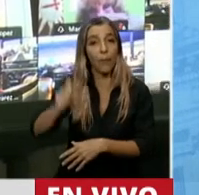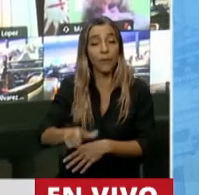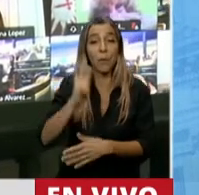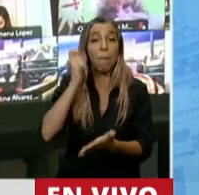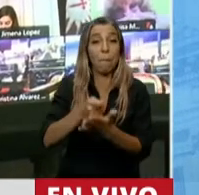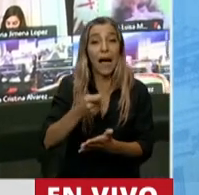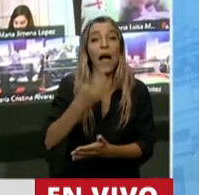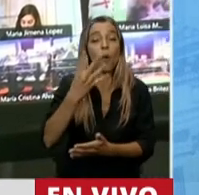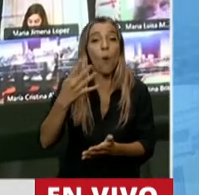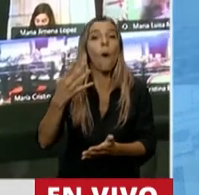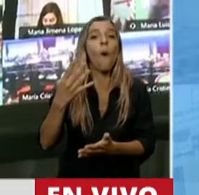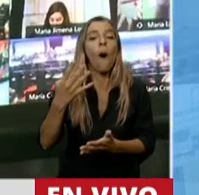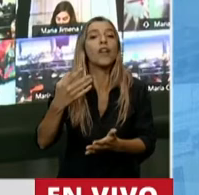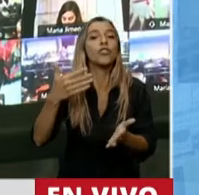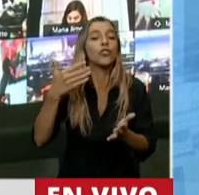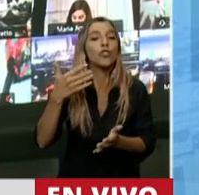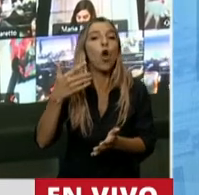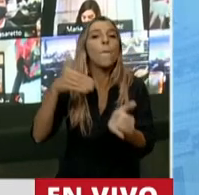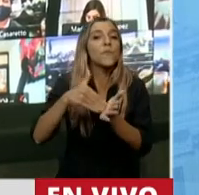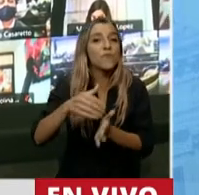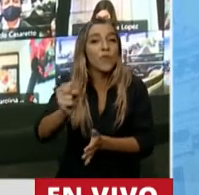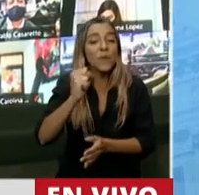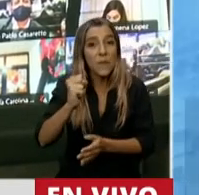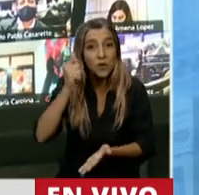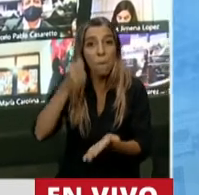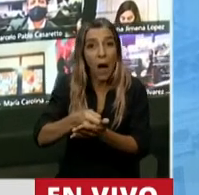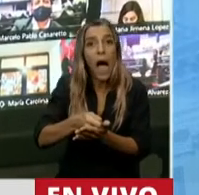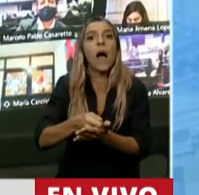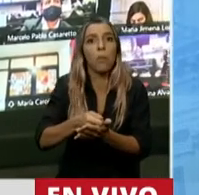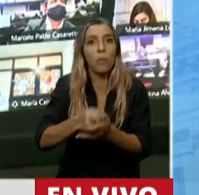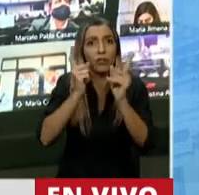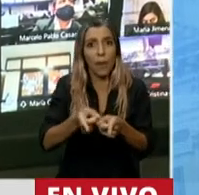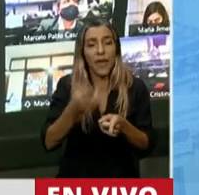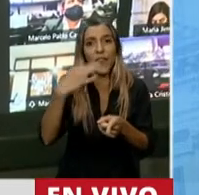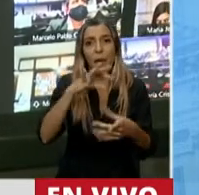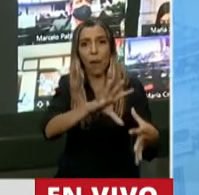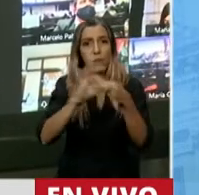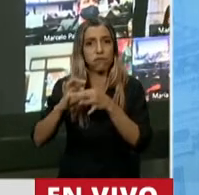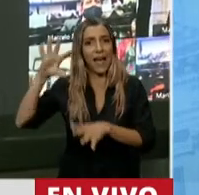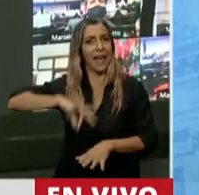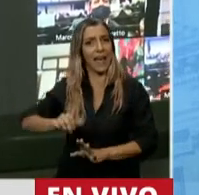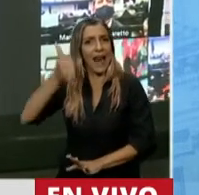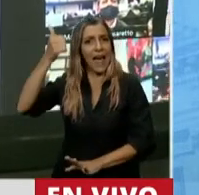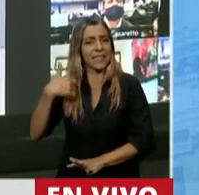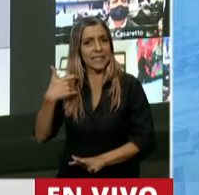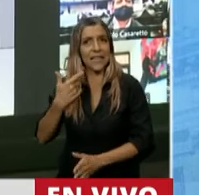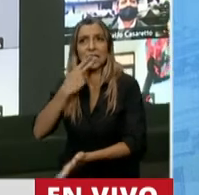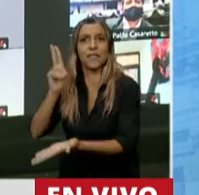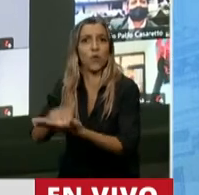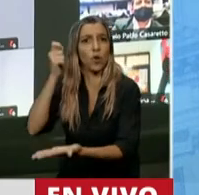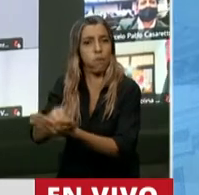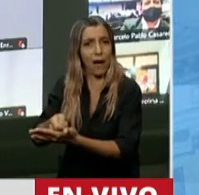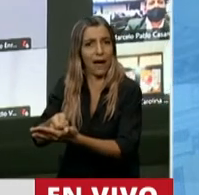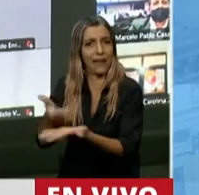que no afecte su patrimonio, esos 4 millones tienen que ayudar a generar ganancias líquidas que contribuyan a cubrir los